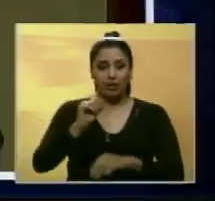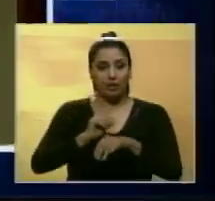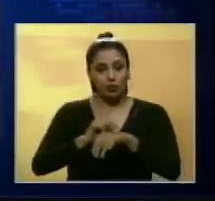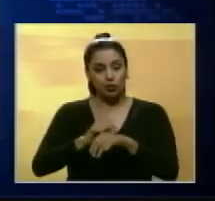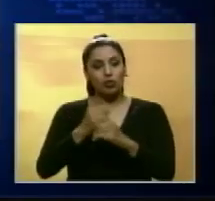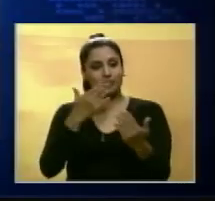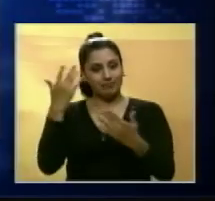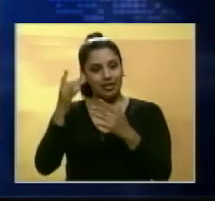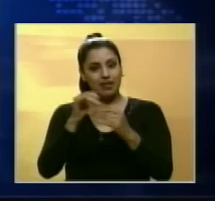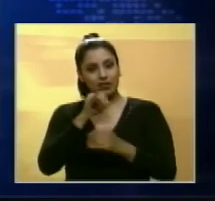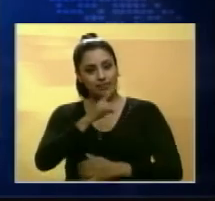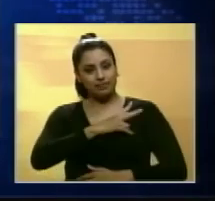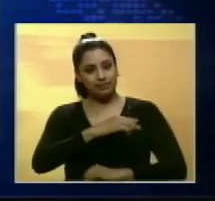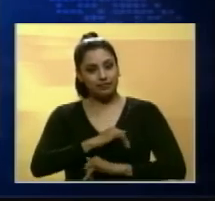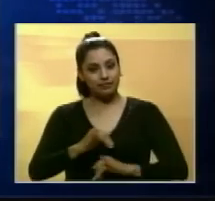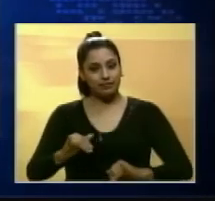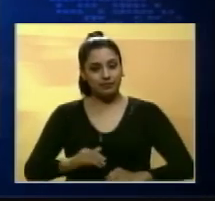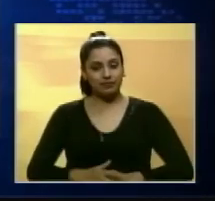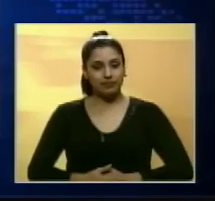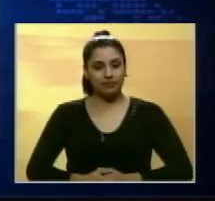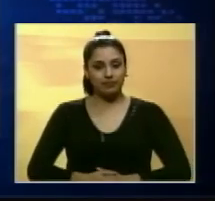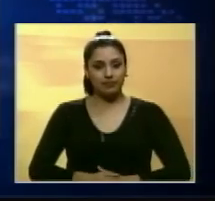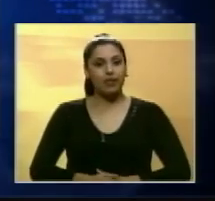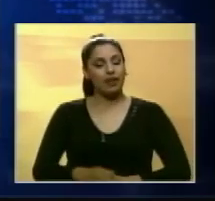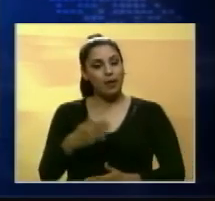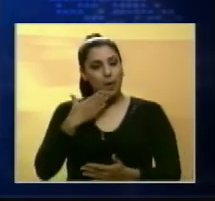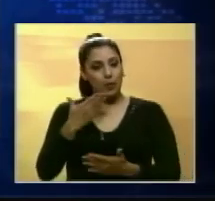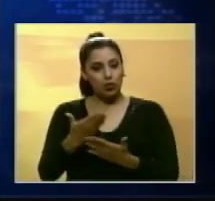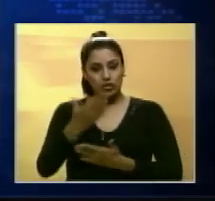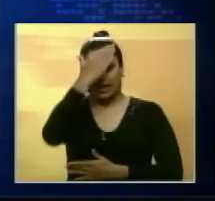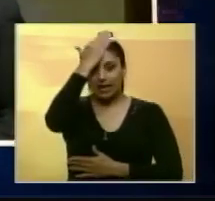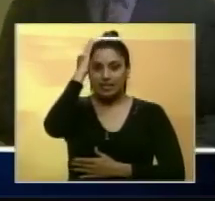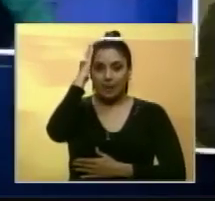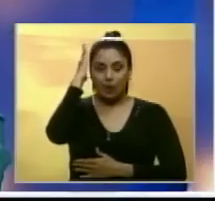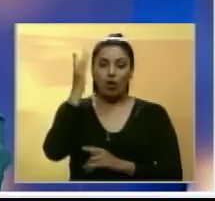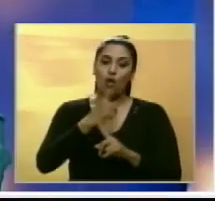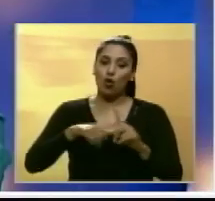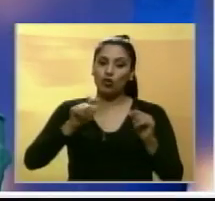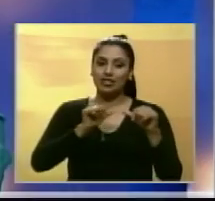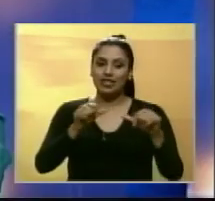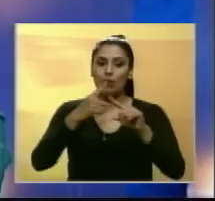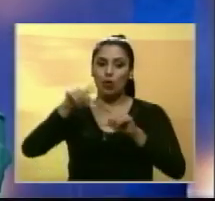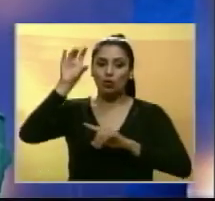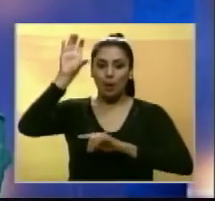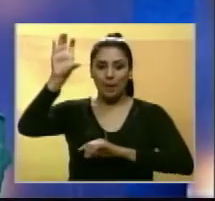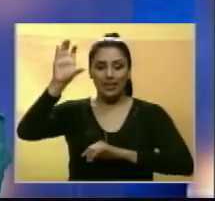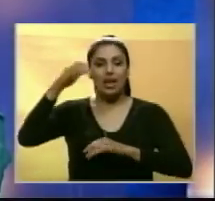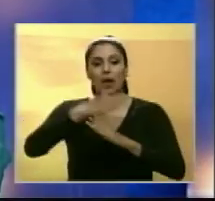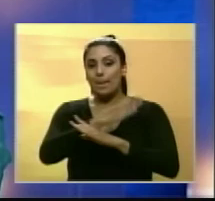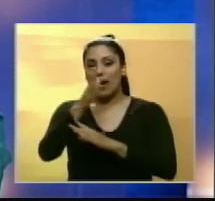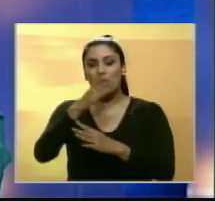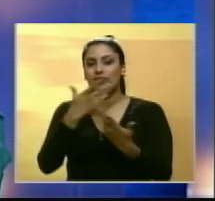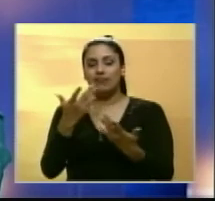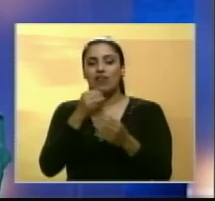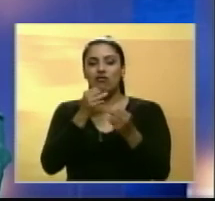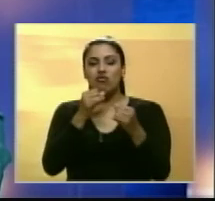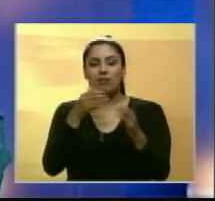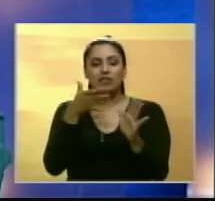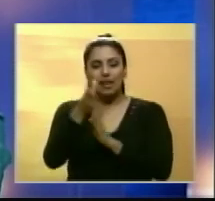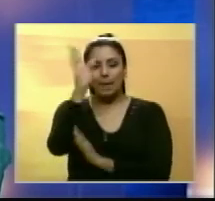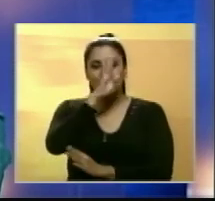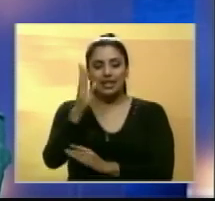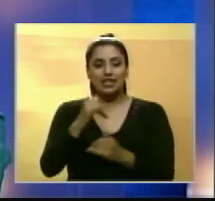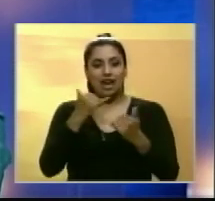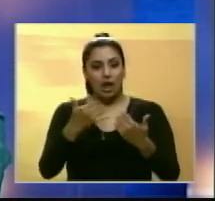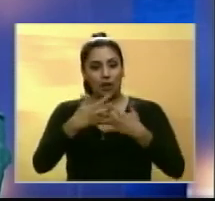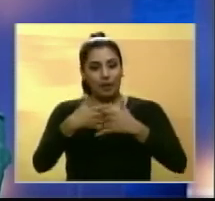Sigan con más de la emisión meridiana de Noticiero Venevisión. Muchísimas gracias, Manuel. Y salimos de nuestras fronteras y nos vamos a Brasil, donde la plenaria de la Cámara de